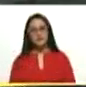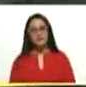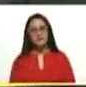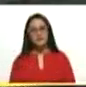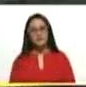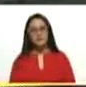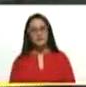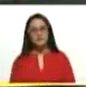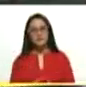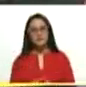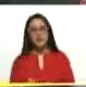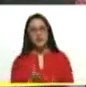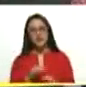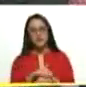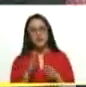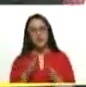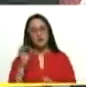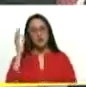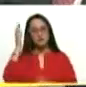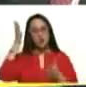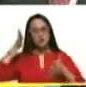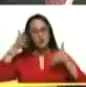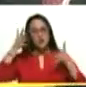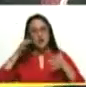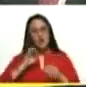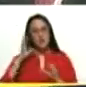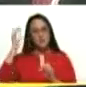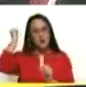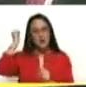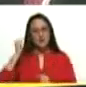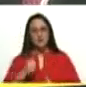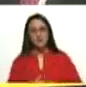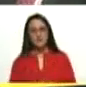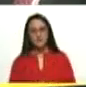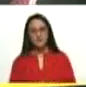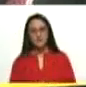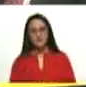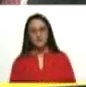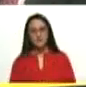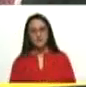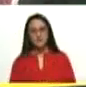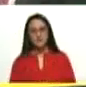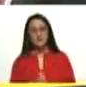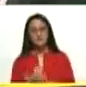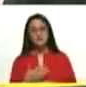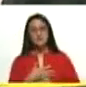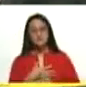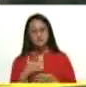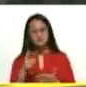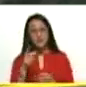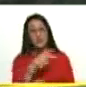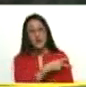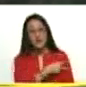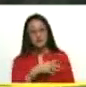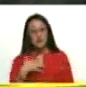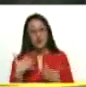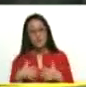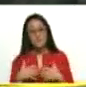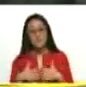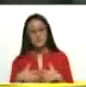a todos los ministros consejeros de la embajada, a la amplia delegación